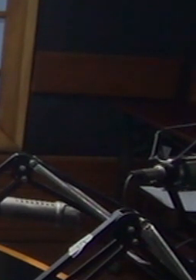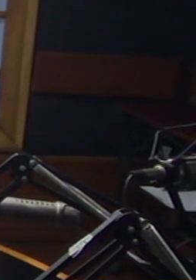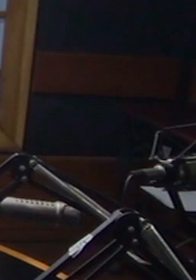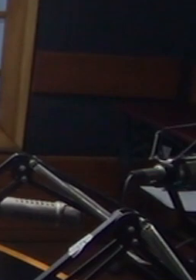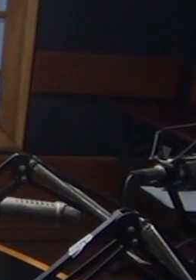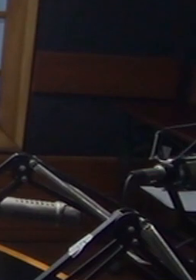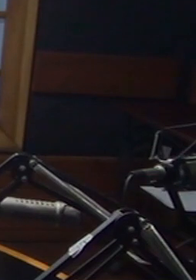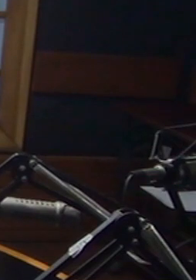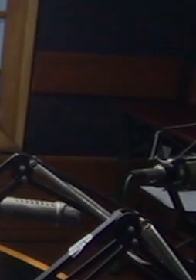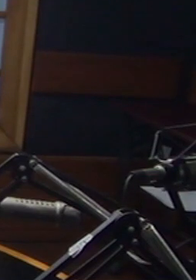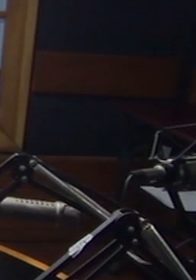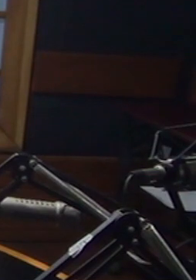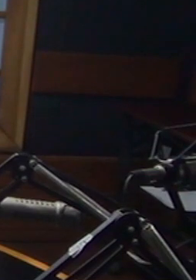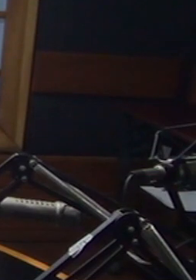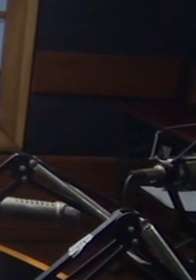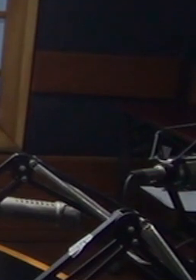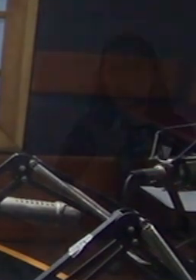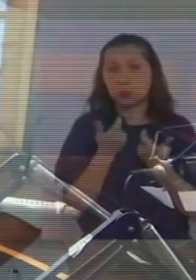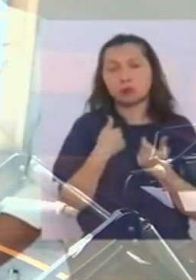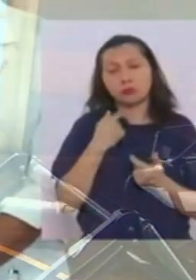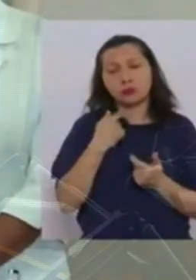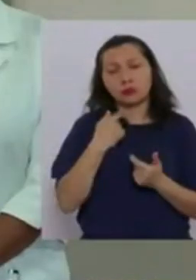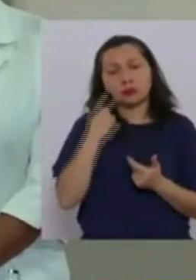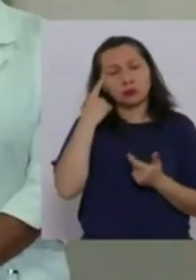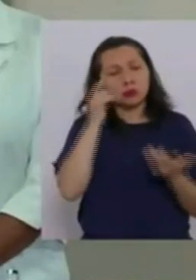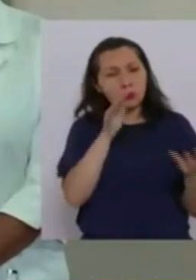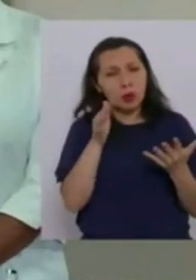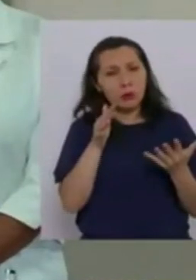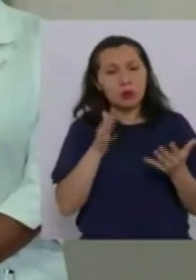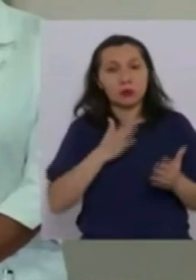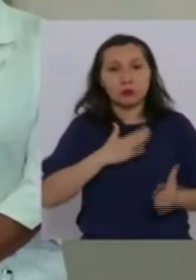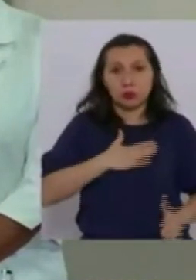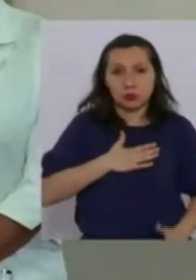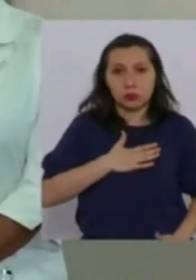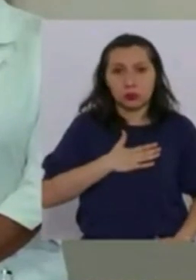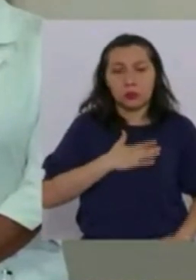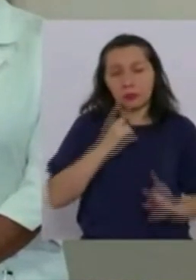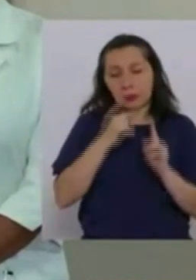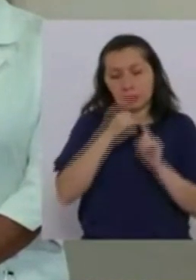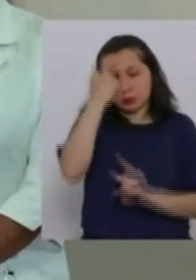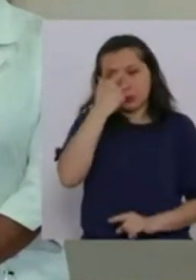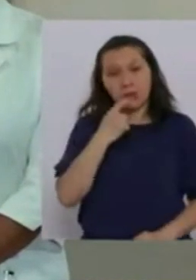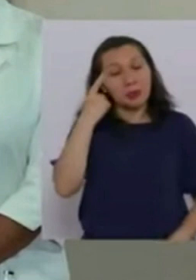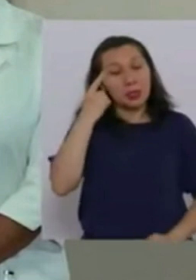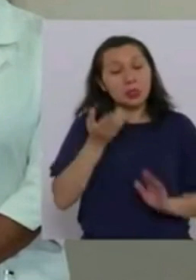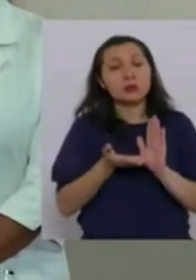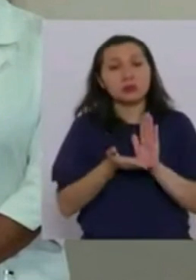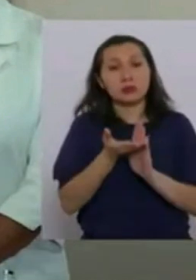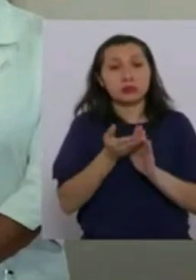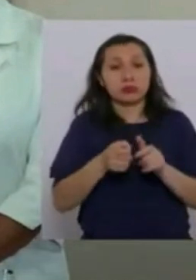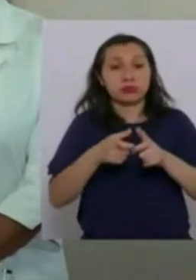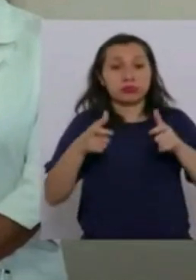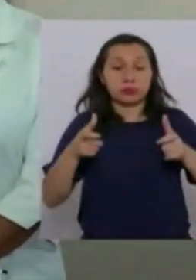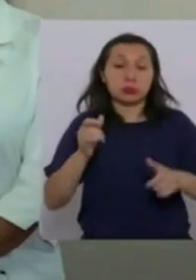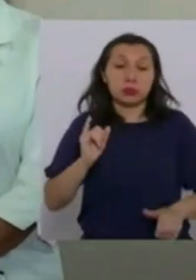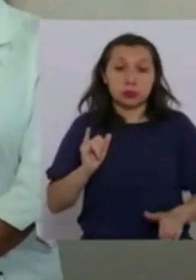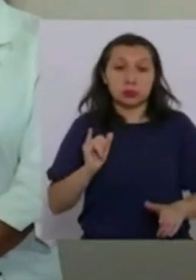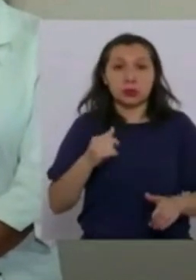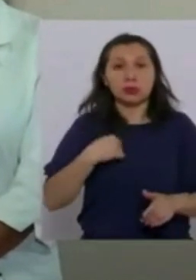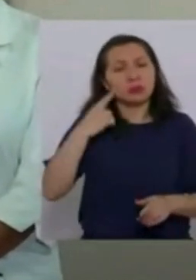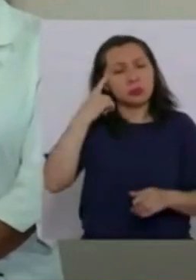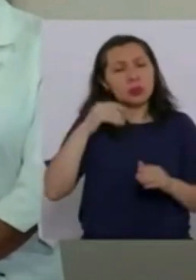COVID-19. Y esto es una proyección personal, que los casos van a aumentar. Y yo creo que vamos a superar los 10.000 casos.